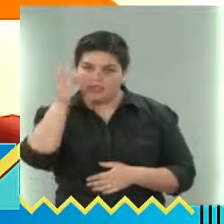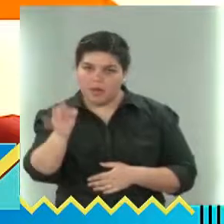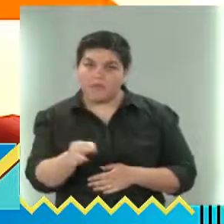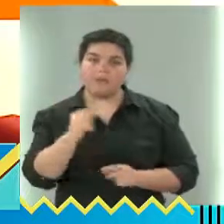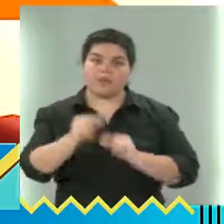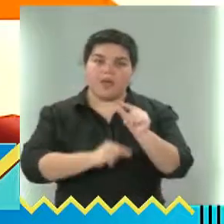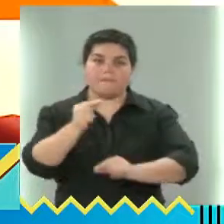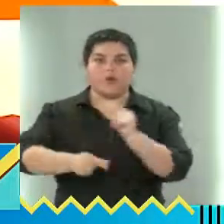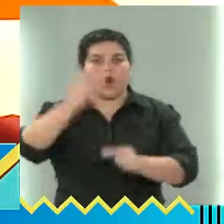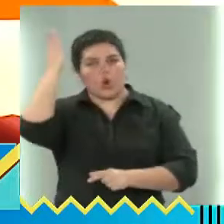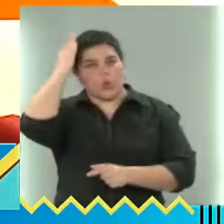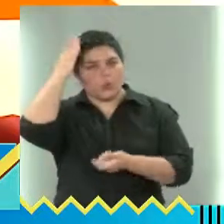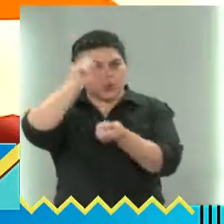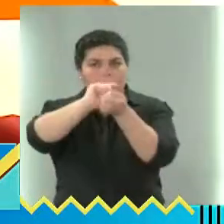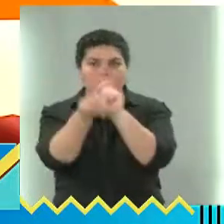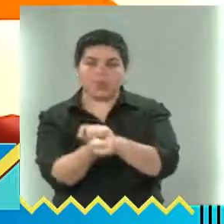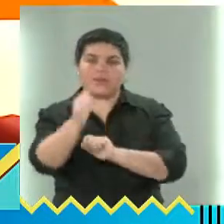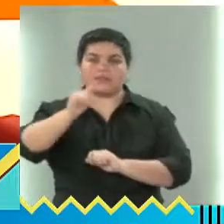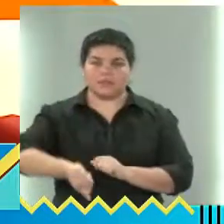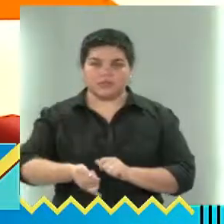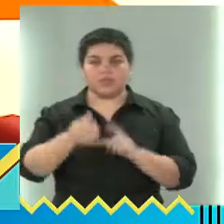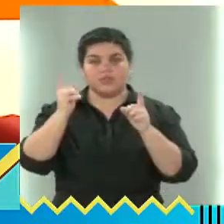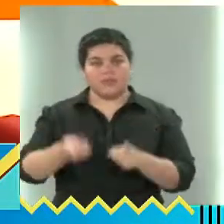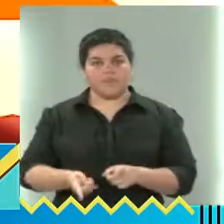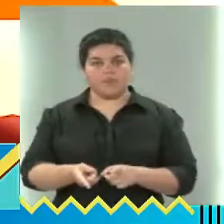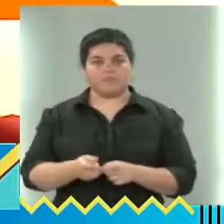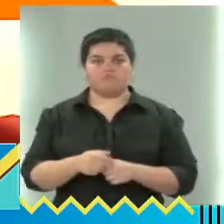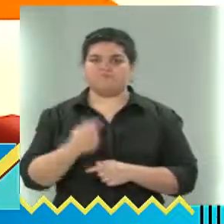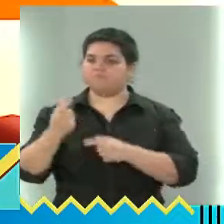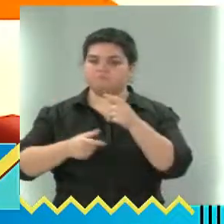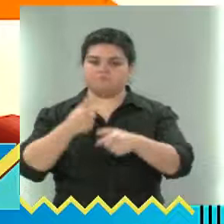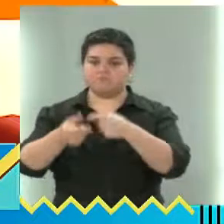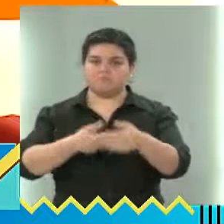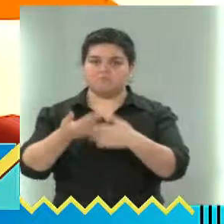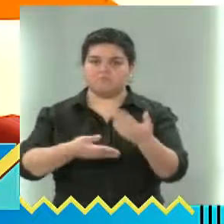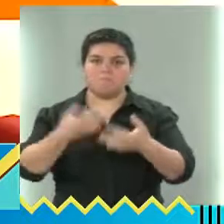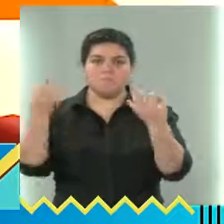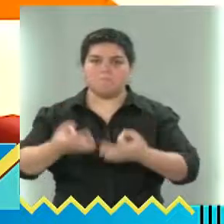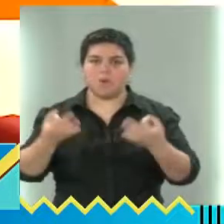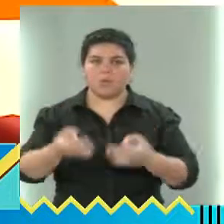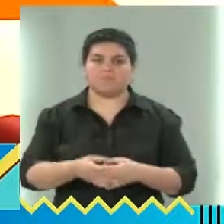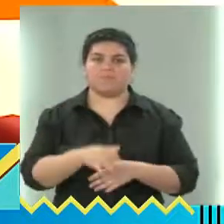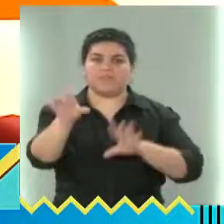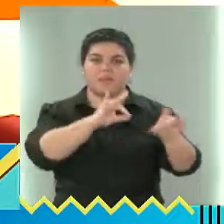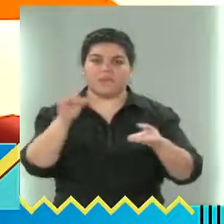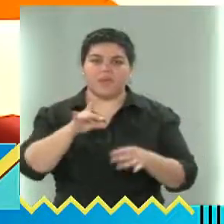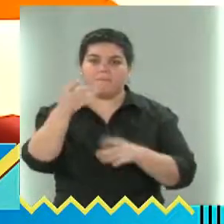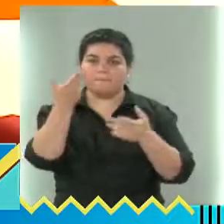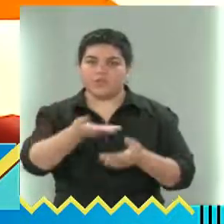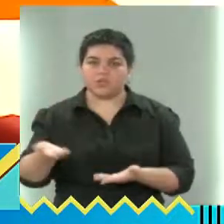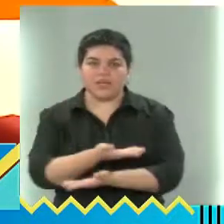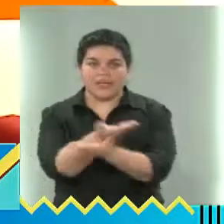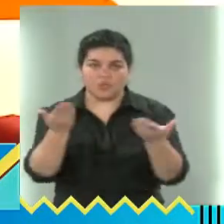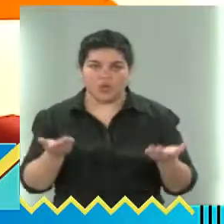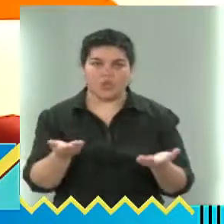está generando y la respuesta es muy beneficiosa, así que bueno, invitamos a todas las personas para que se